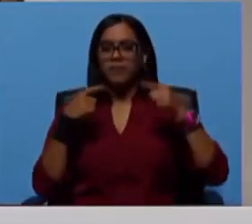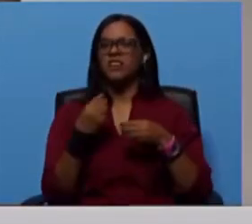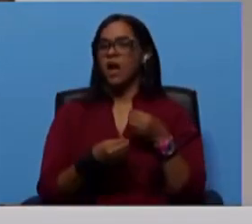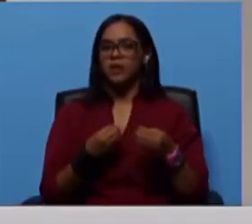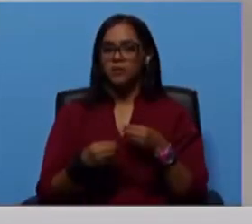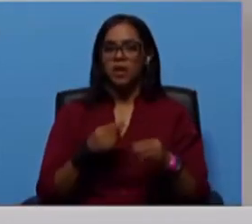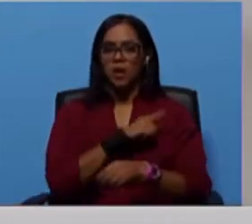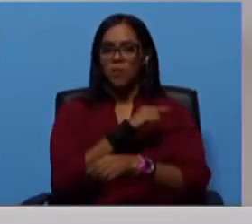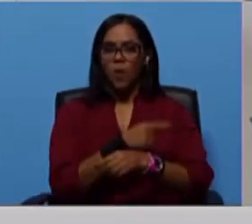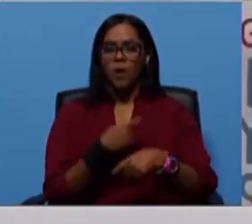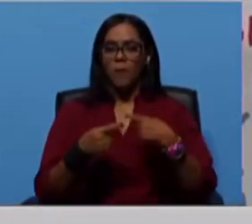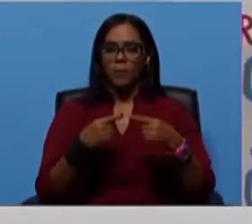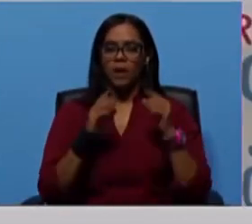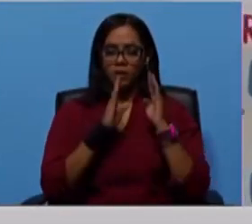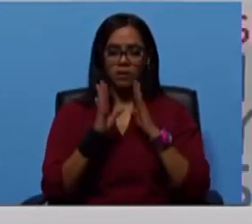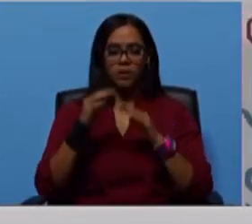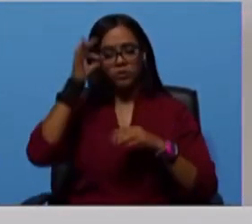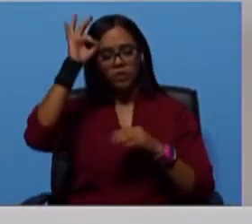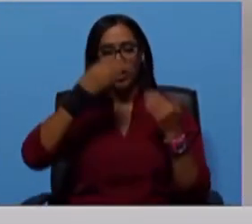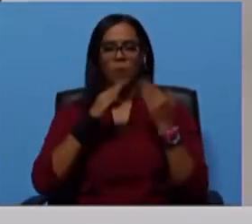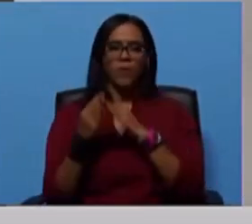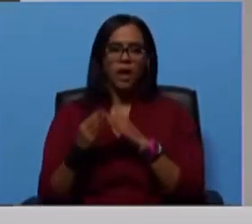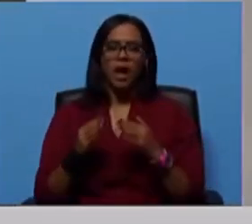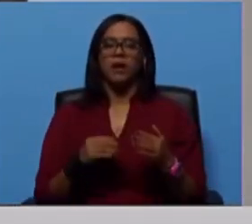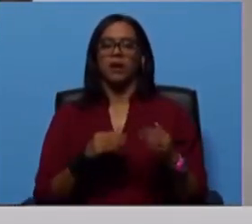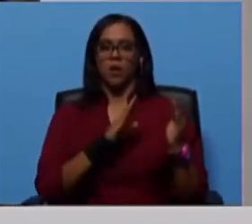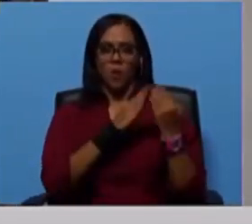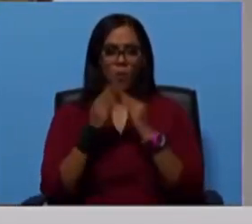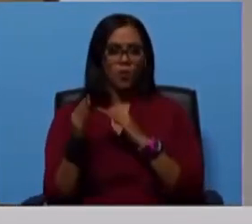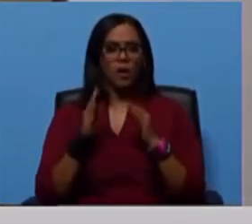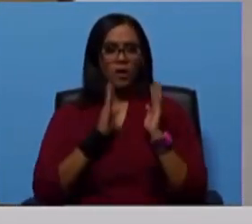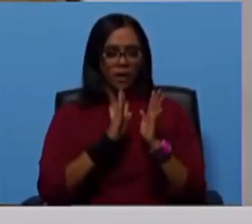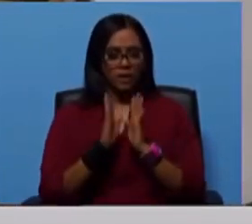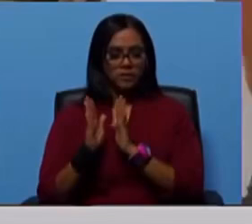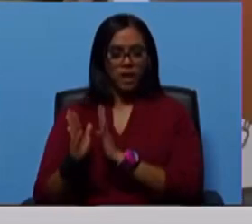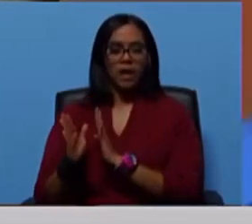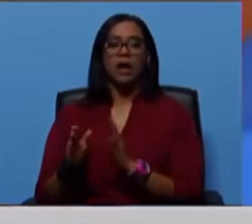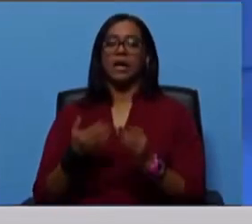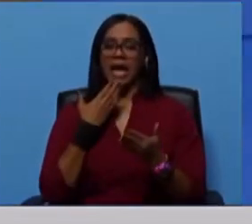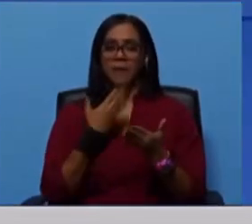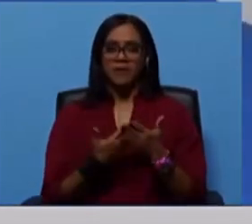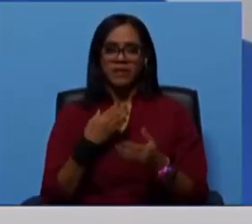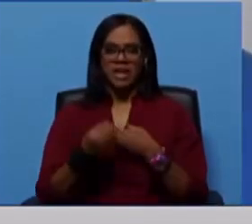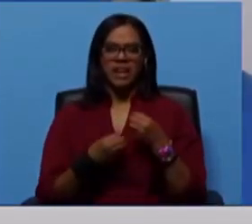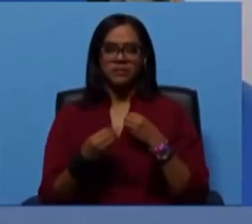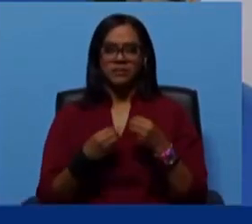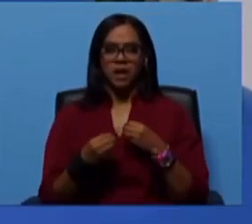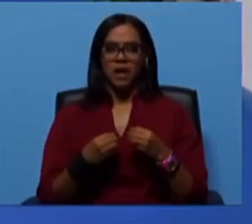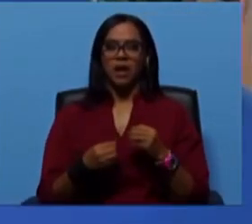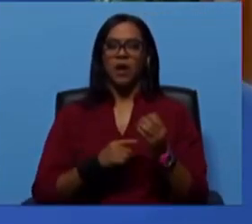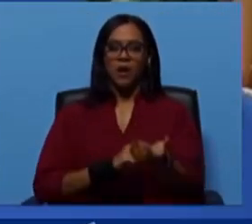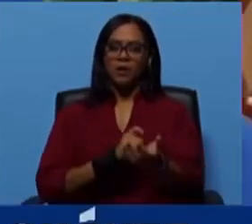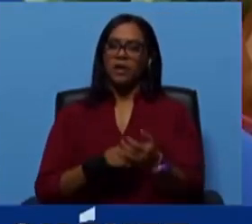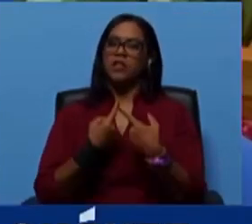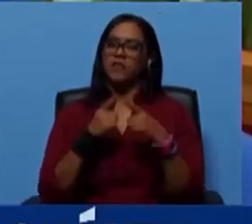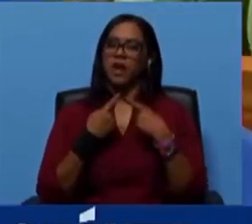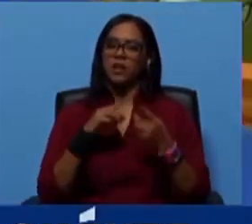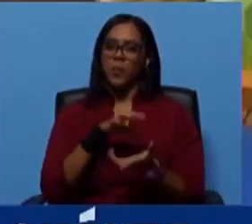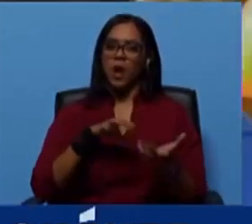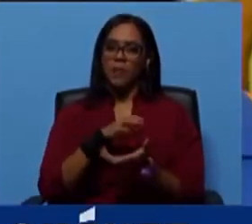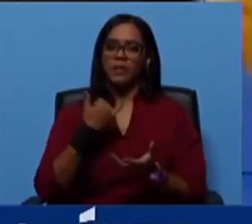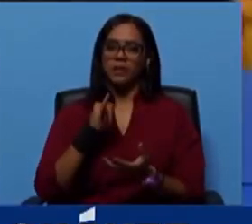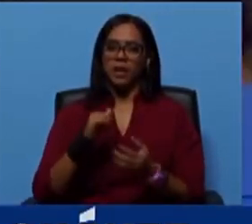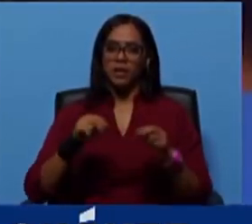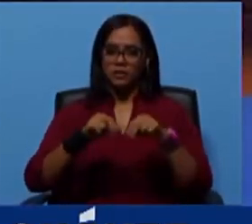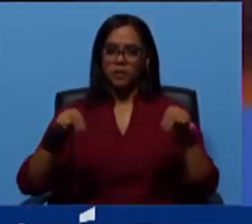popular organizado, consejos comunales, comuna organizada, que permite hacer una caracterización de cuáles son los diferentes problemas que hay en el